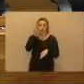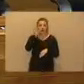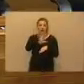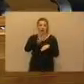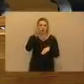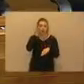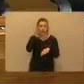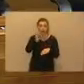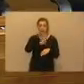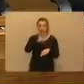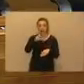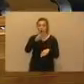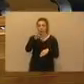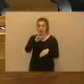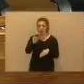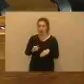Señor López, tiene la palabra.